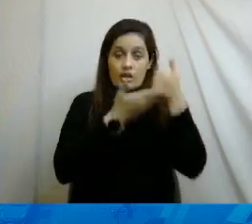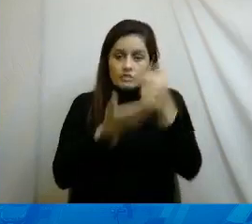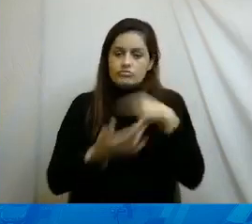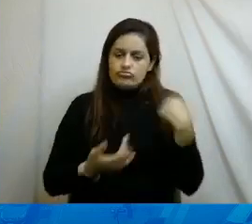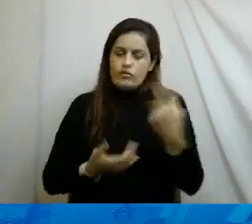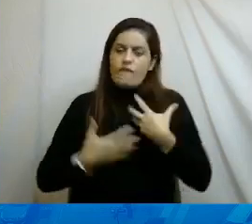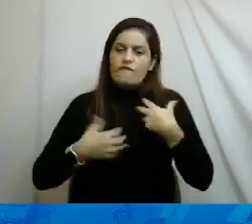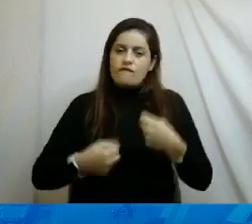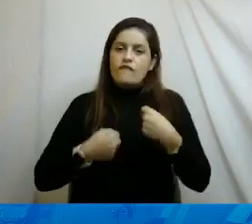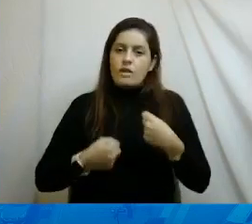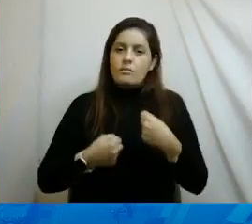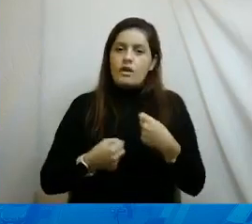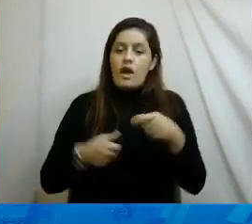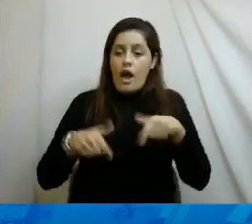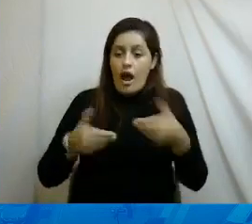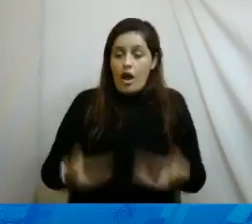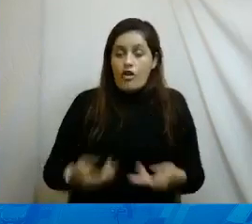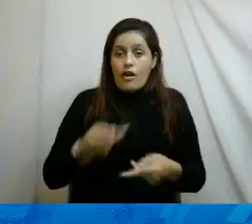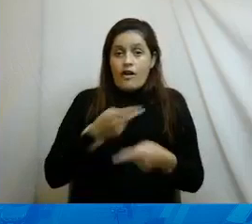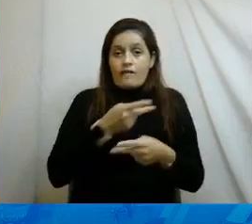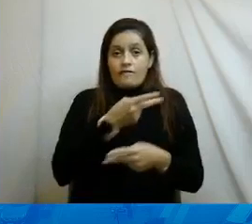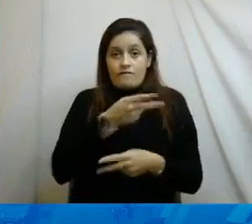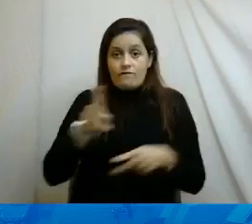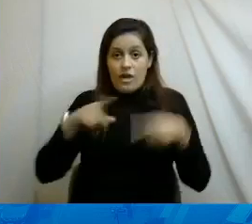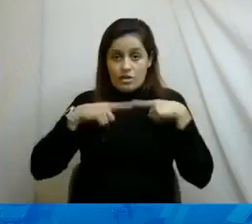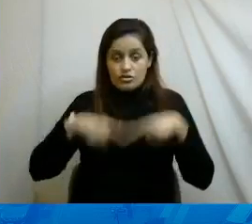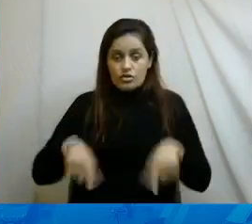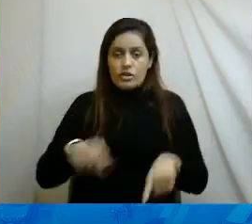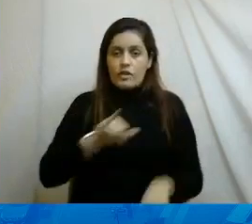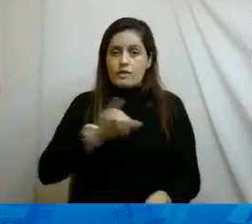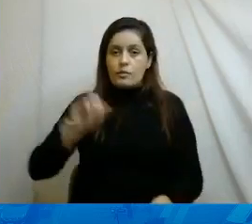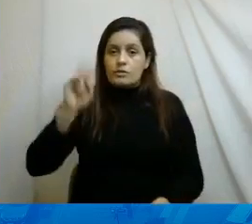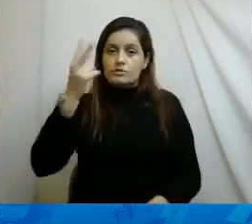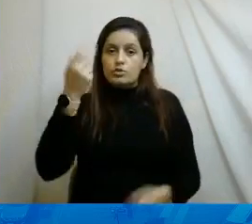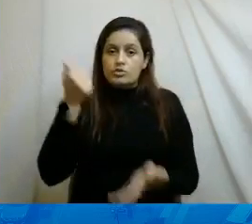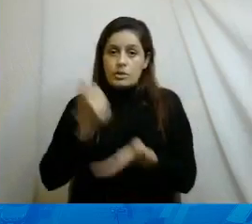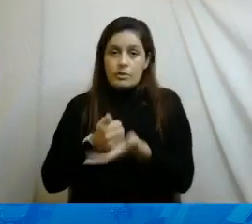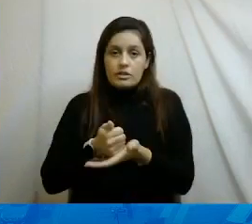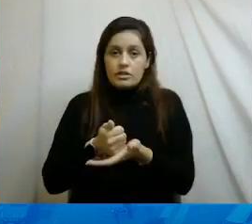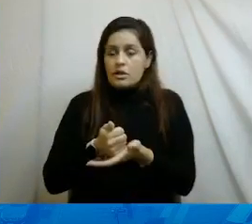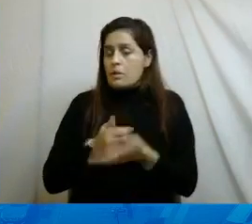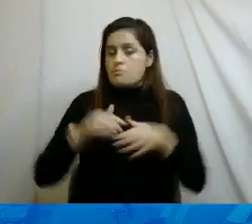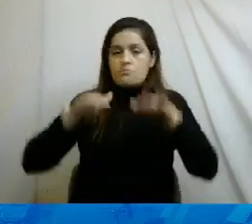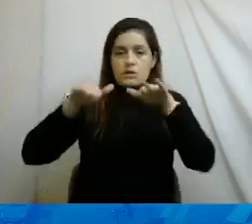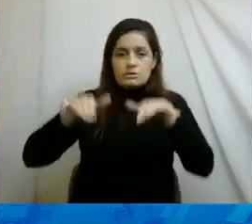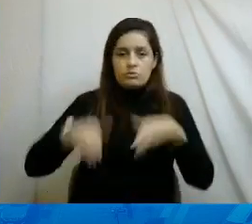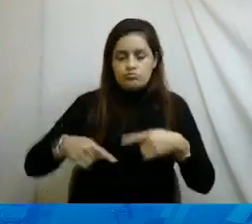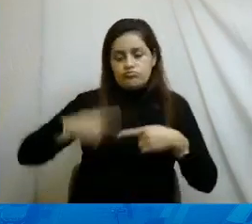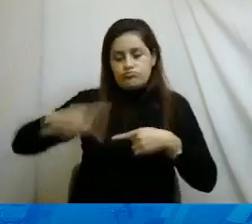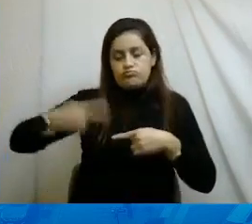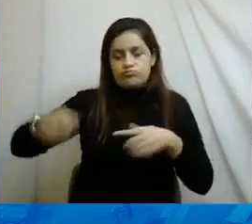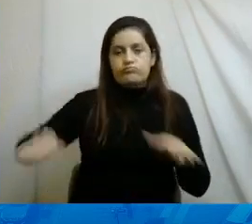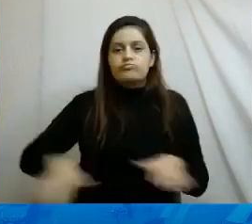Ahora inician nuestras vacaciones, pero el segundo semestre vamos a continuar con el mismo ímpetu y el